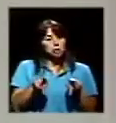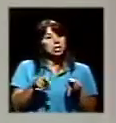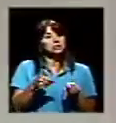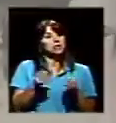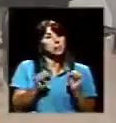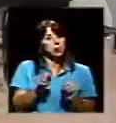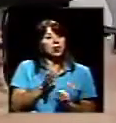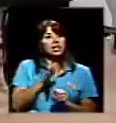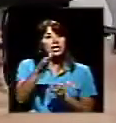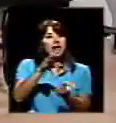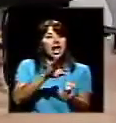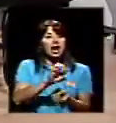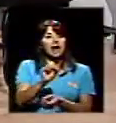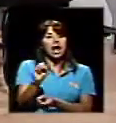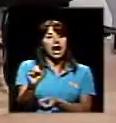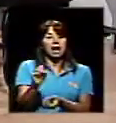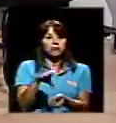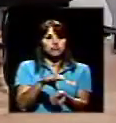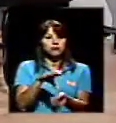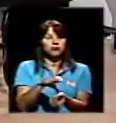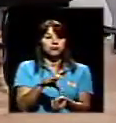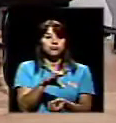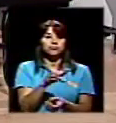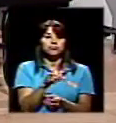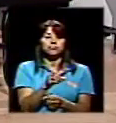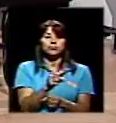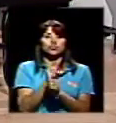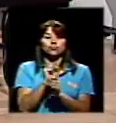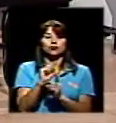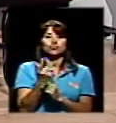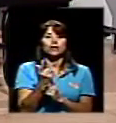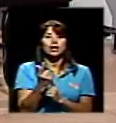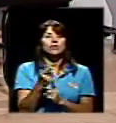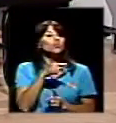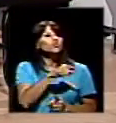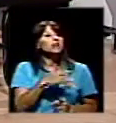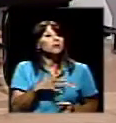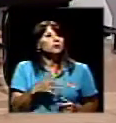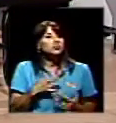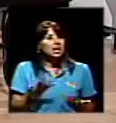usted el peso de los 3 y más y meses